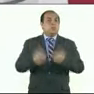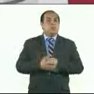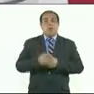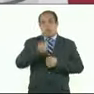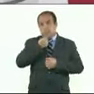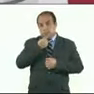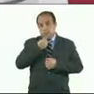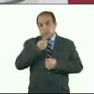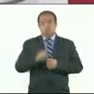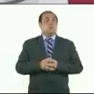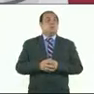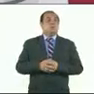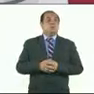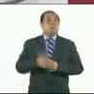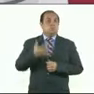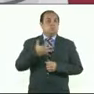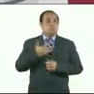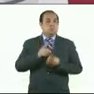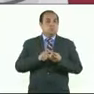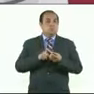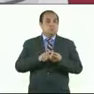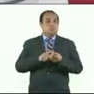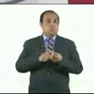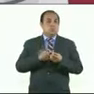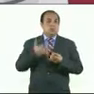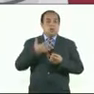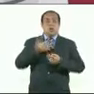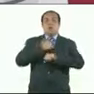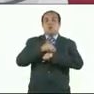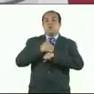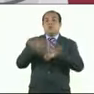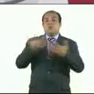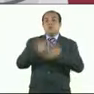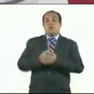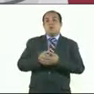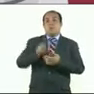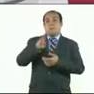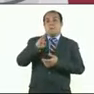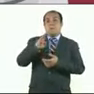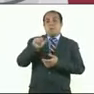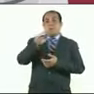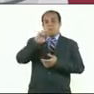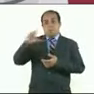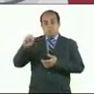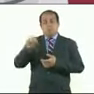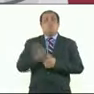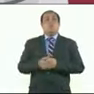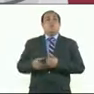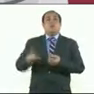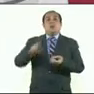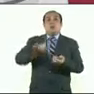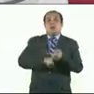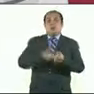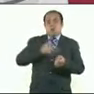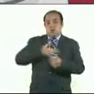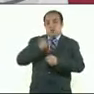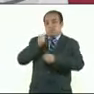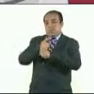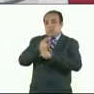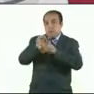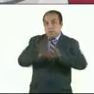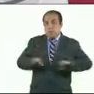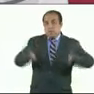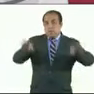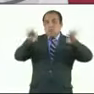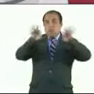niños. Levantamos el censo que nosotros realizamos desde Barrio Adentro y bueno, pues sí me percaté de lo relevante